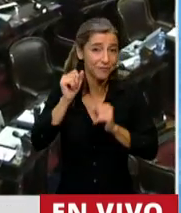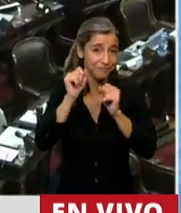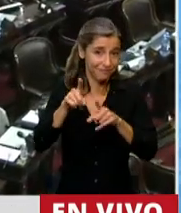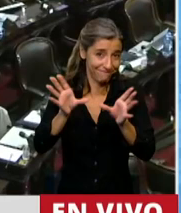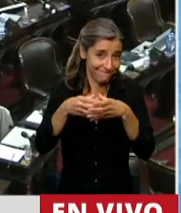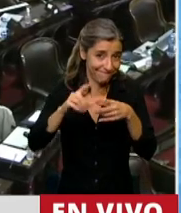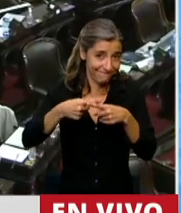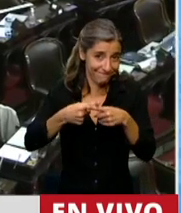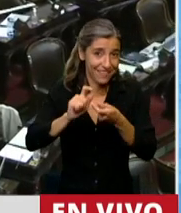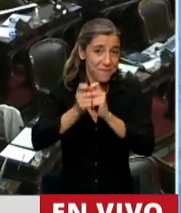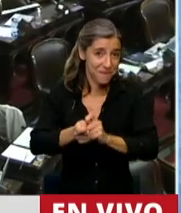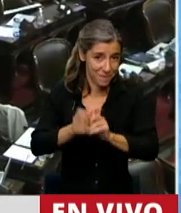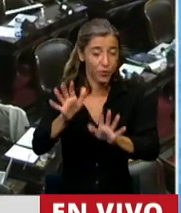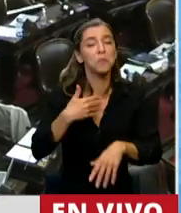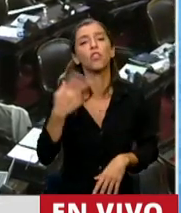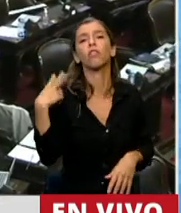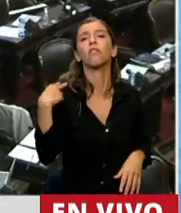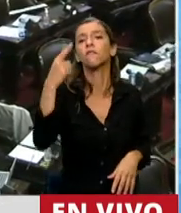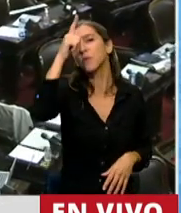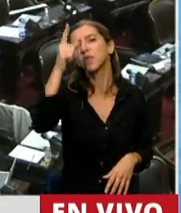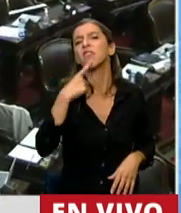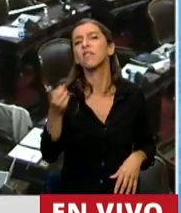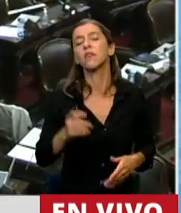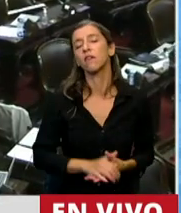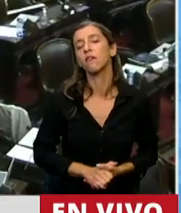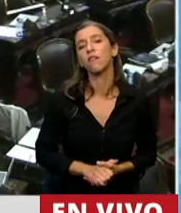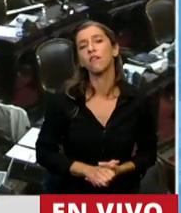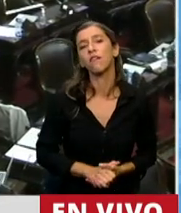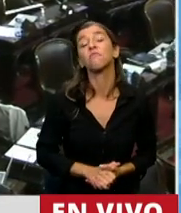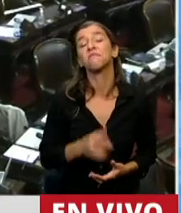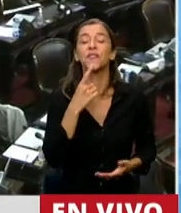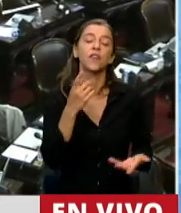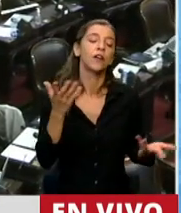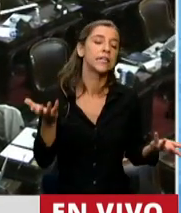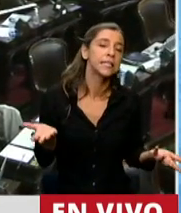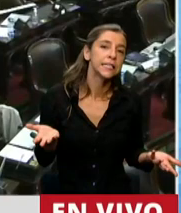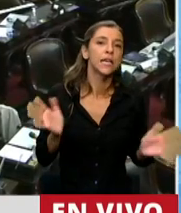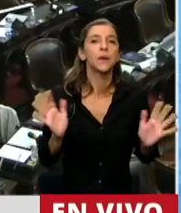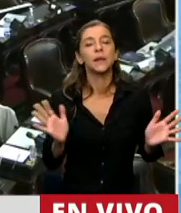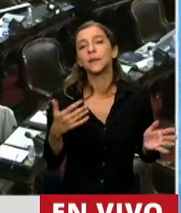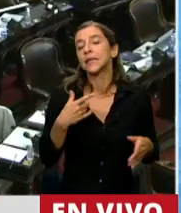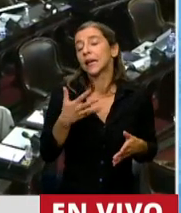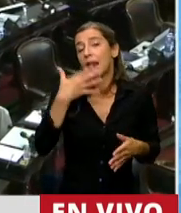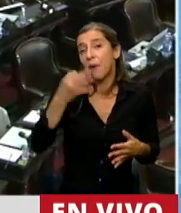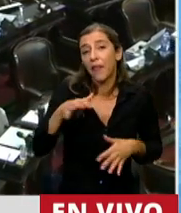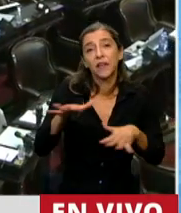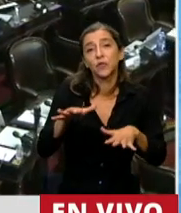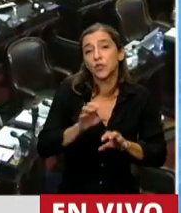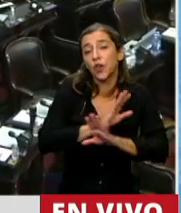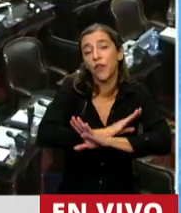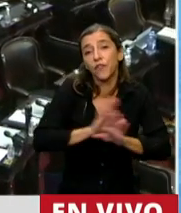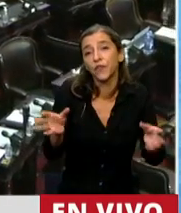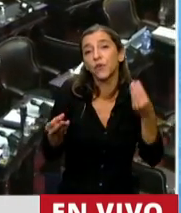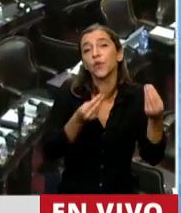El jefe de la policía, ¿qué dijo? Dijo, en realidad, la forma de que se terminen estos hechos es que haya más